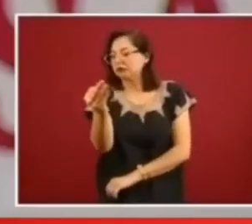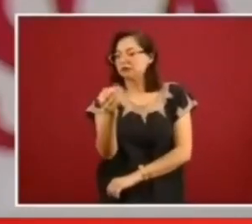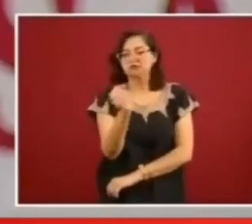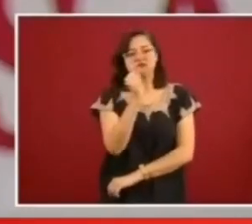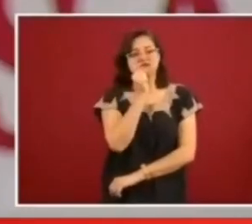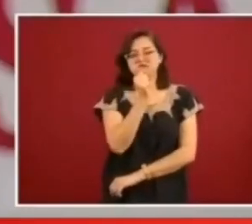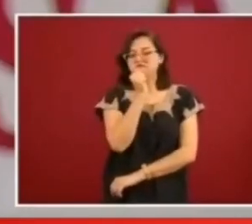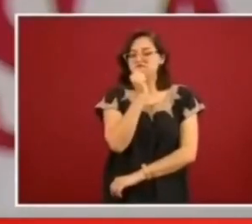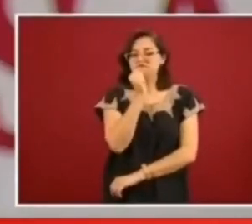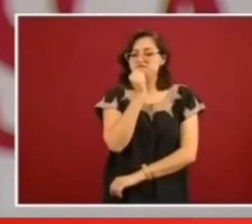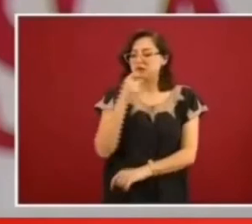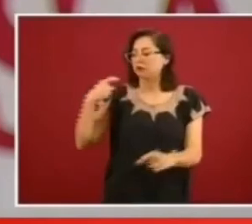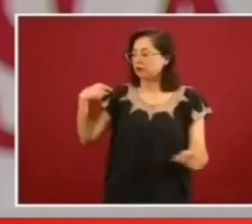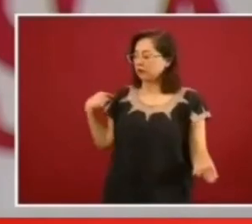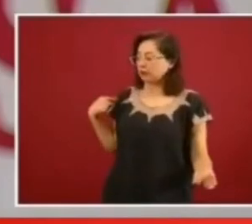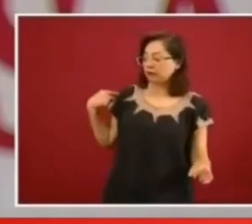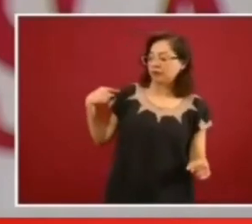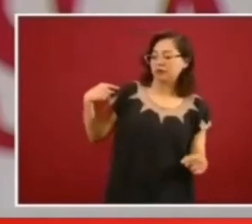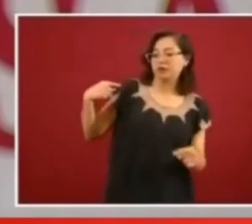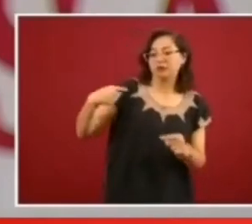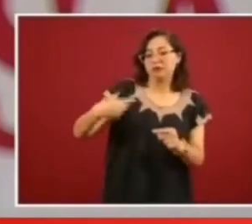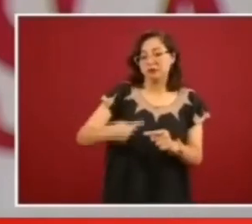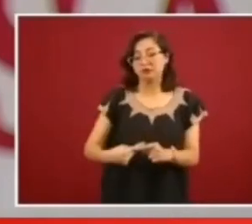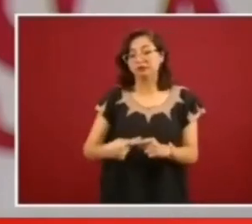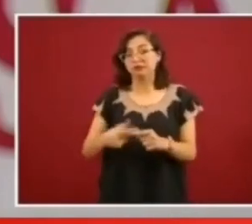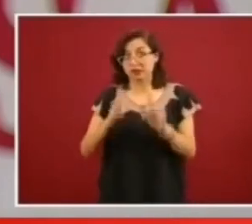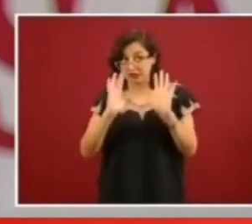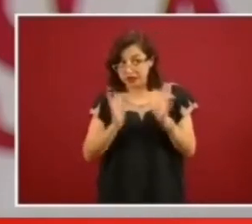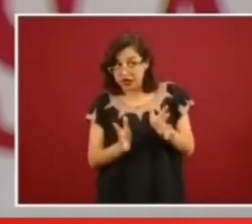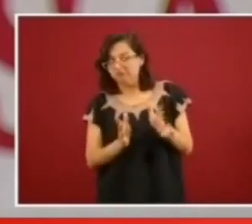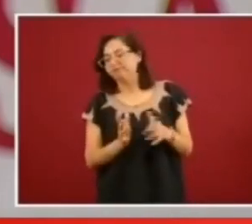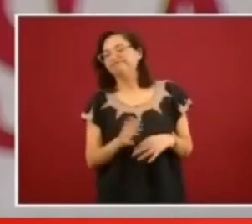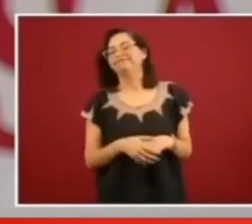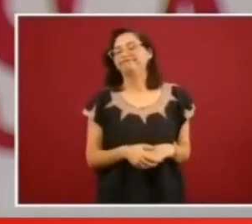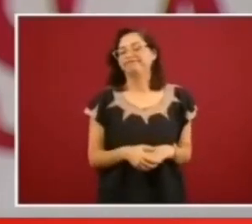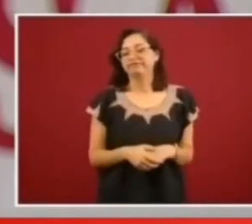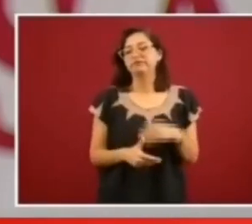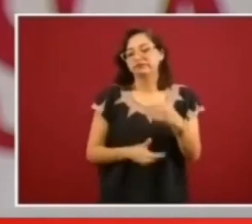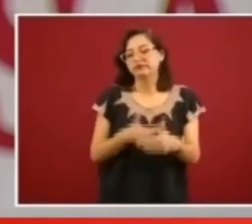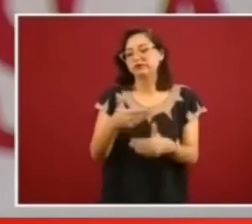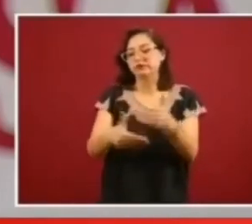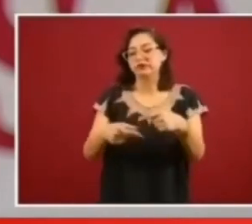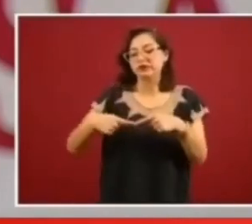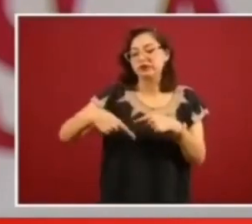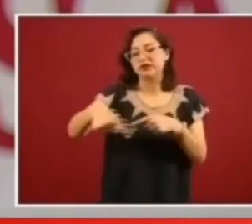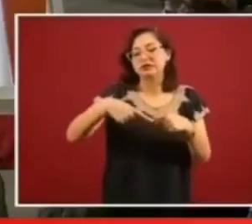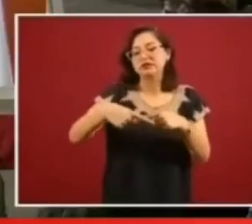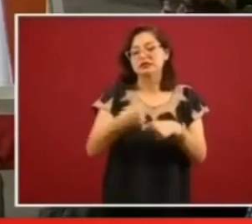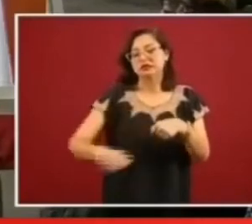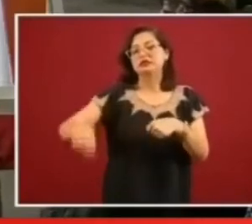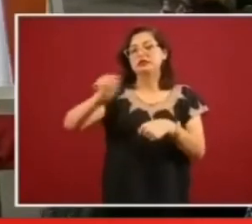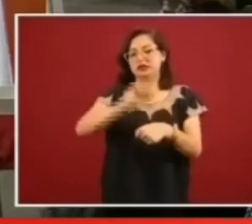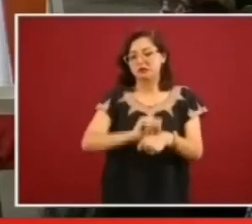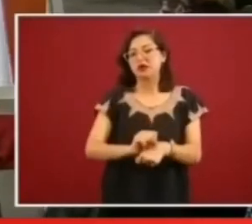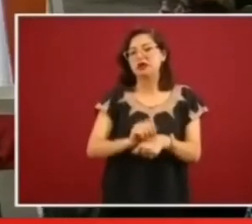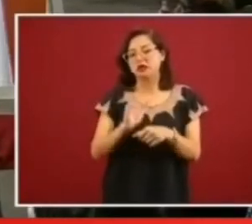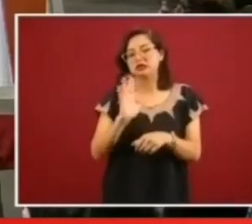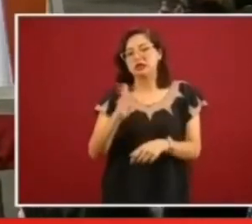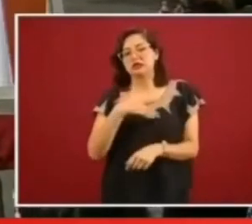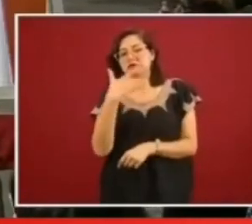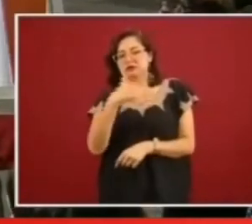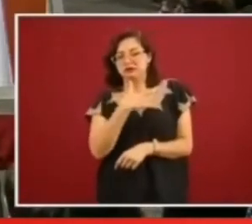las intervenciones como para tener una estimación robusta, pero seguramente rumbo al final de esta semana ya tendremos varios indicios que nos